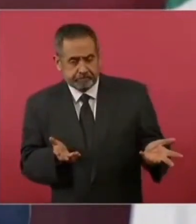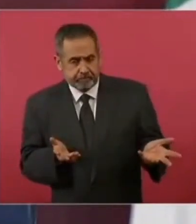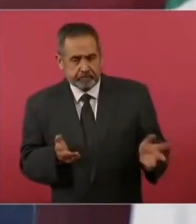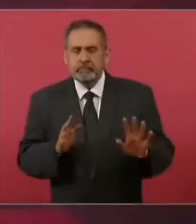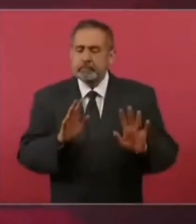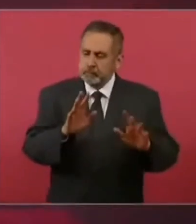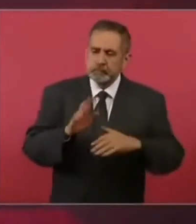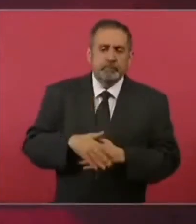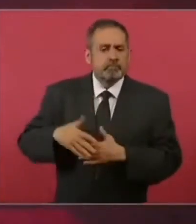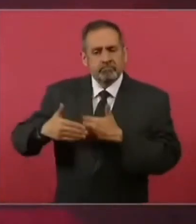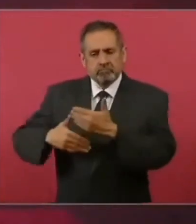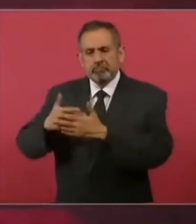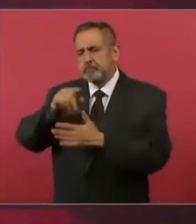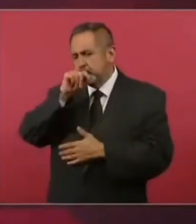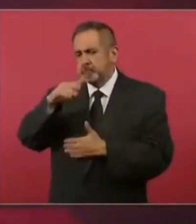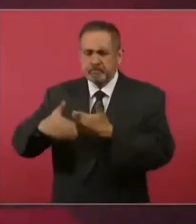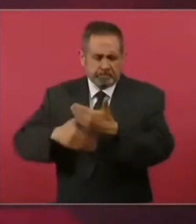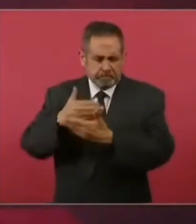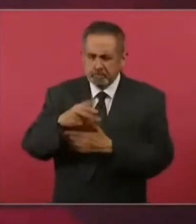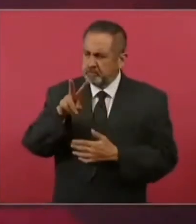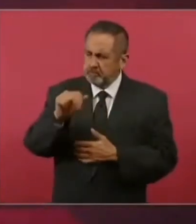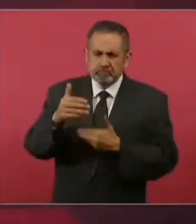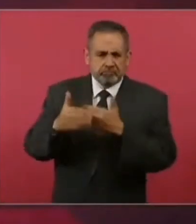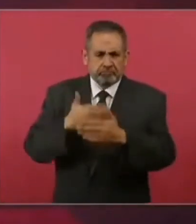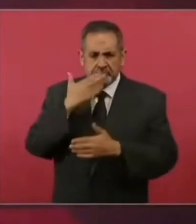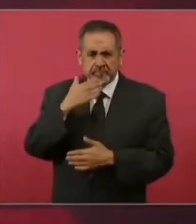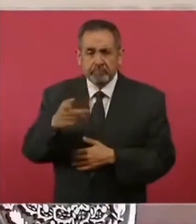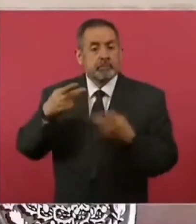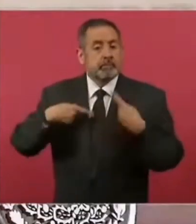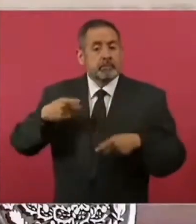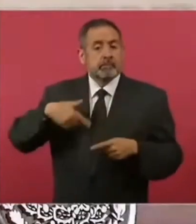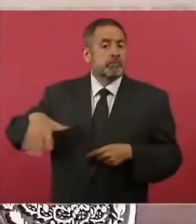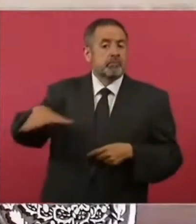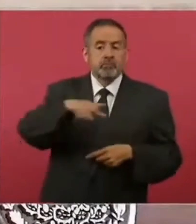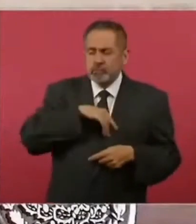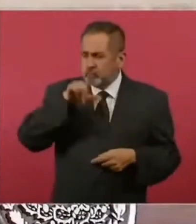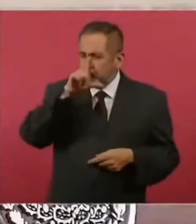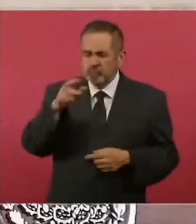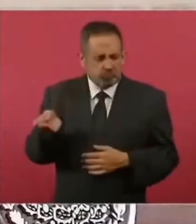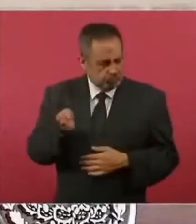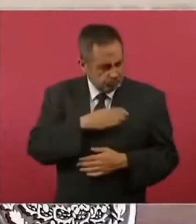vamos muy bien y la gente en Jalisco es muy buena.